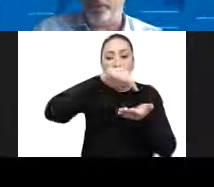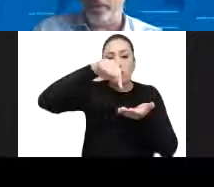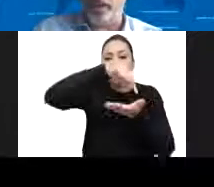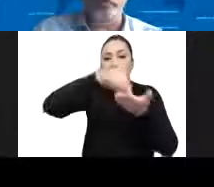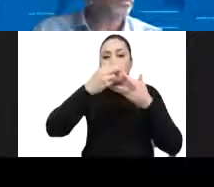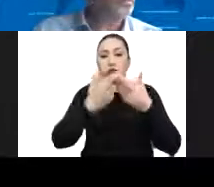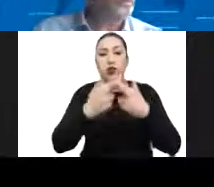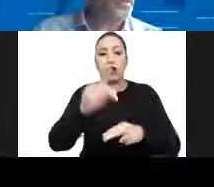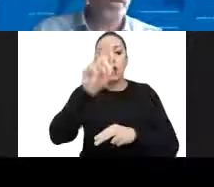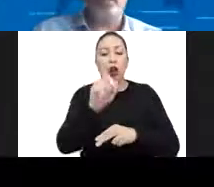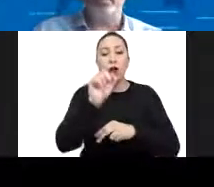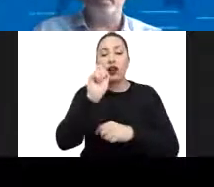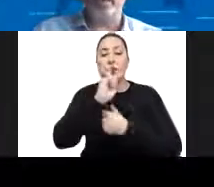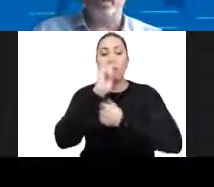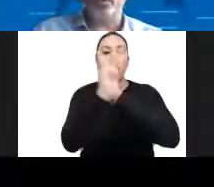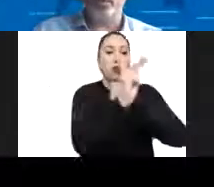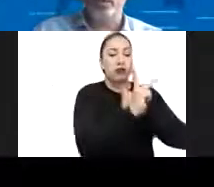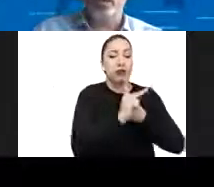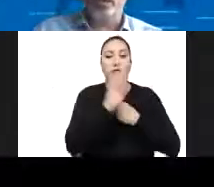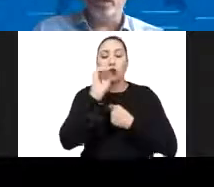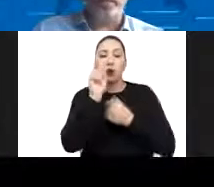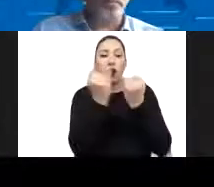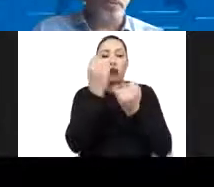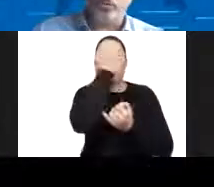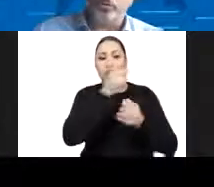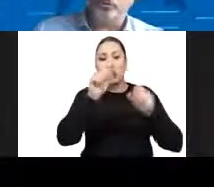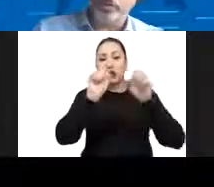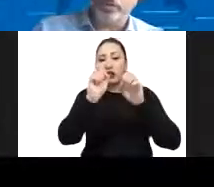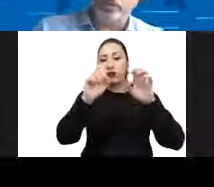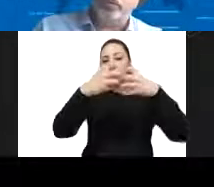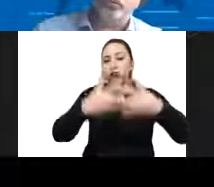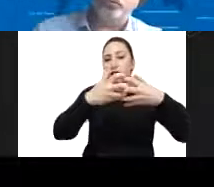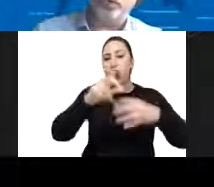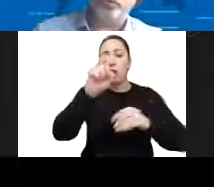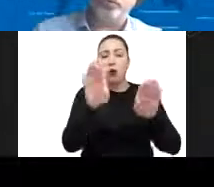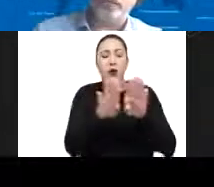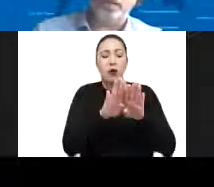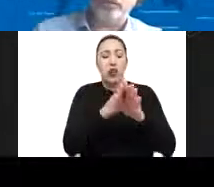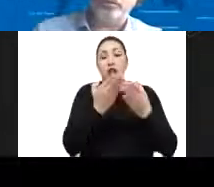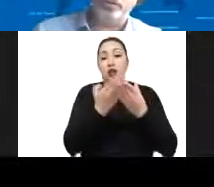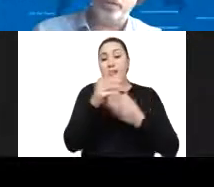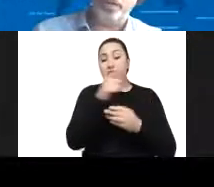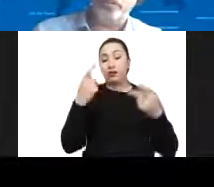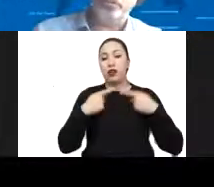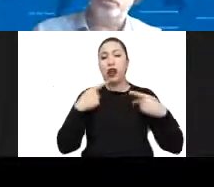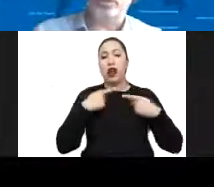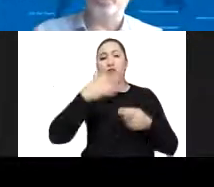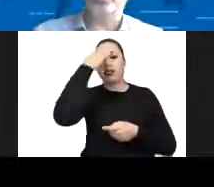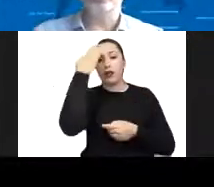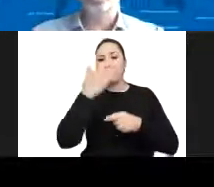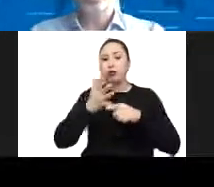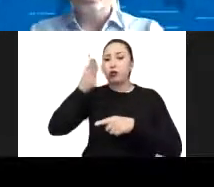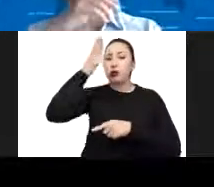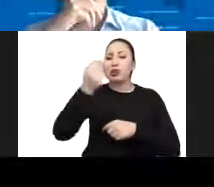ciudad, a nivel sistema de agua, y estamos todos, los usuarios, muy claros de lo que queremos lograr,